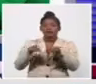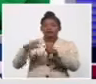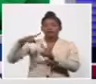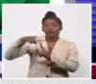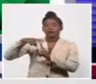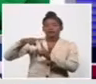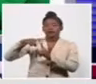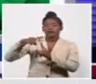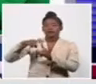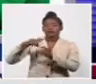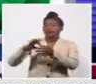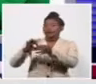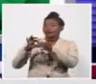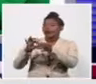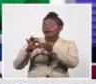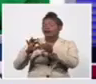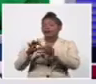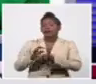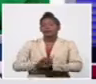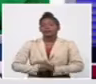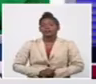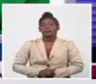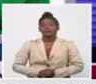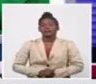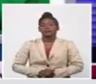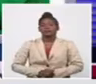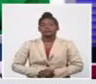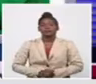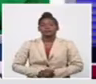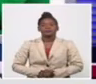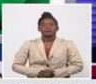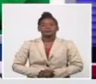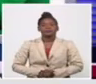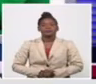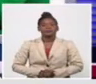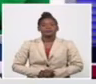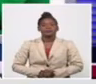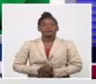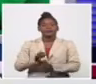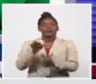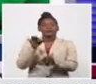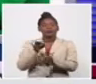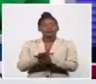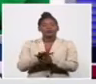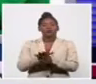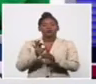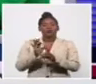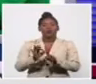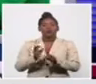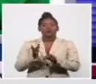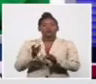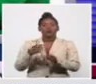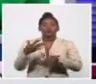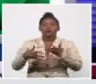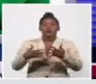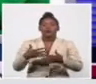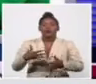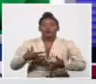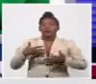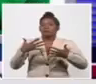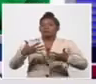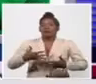teniendo en cuenta que desde el inicio tuvo manifestaciones de falta de aire intensa,